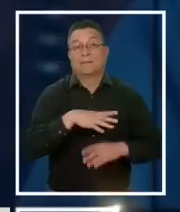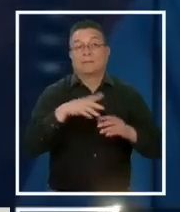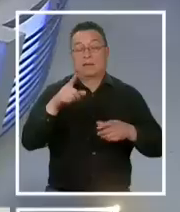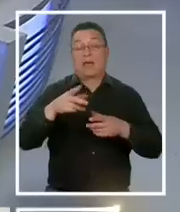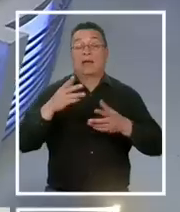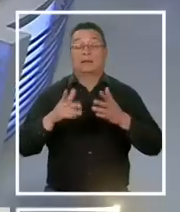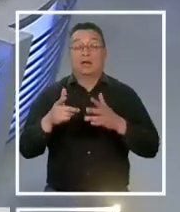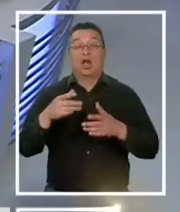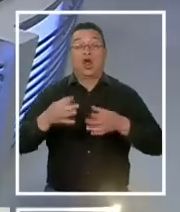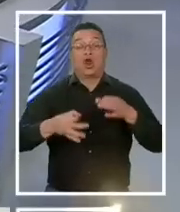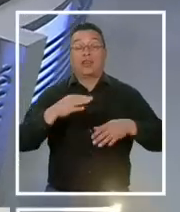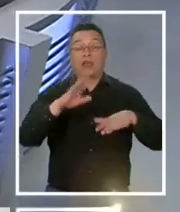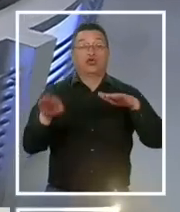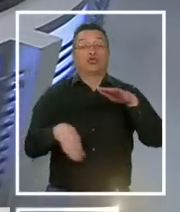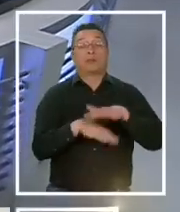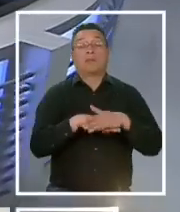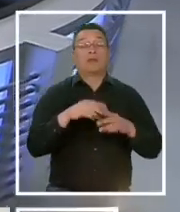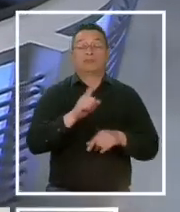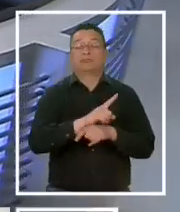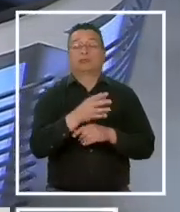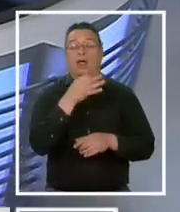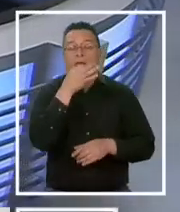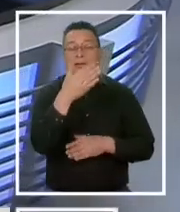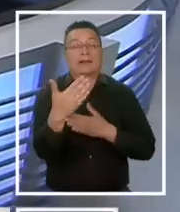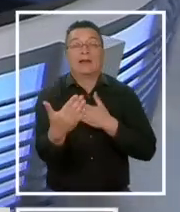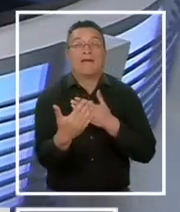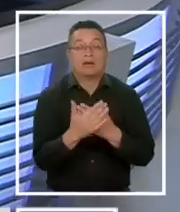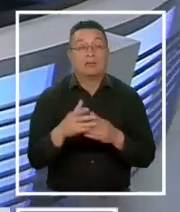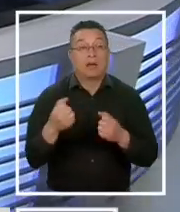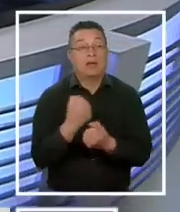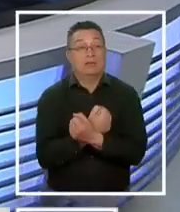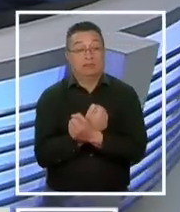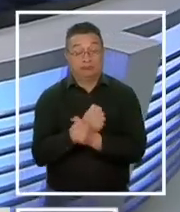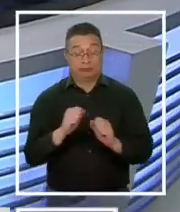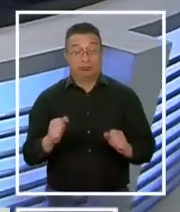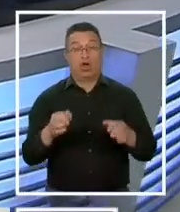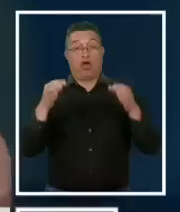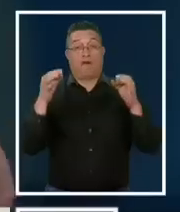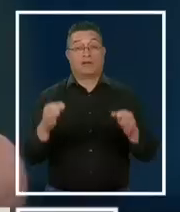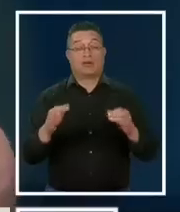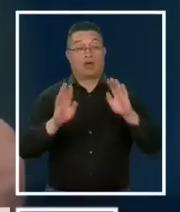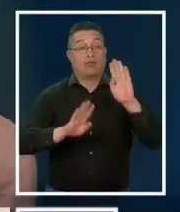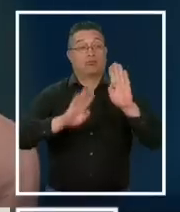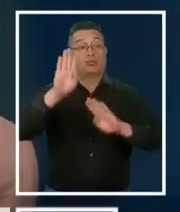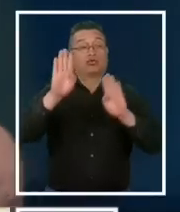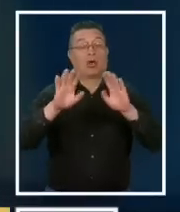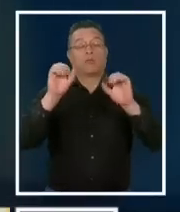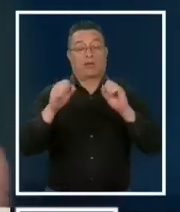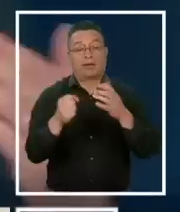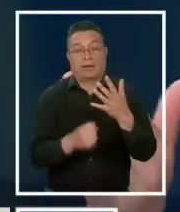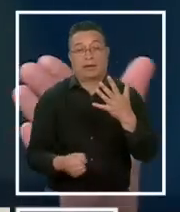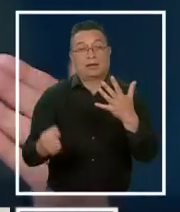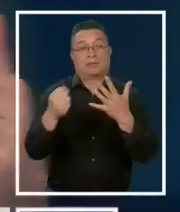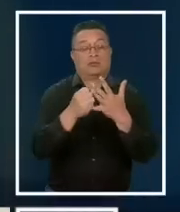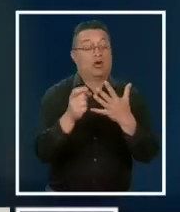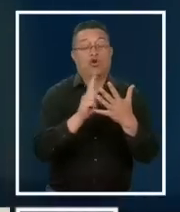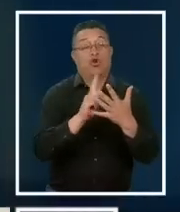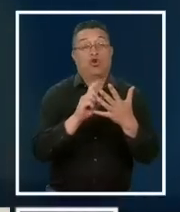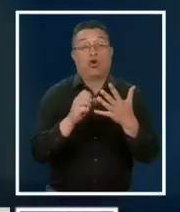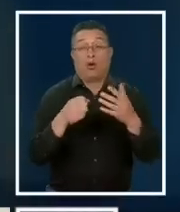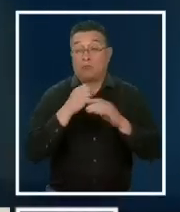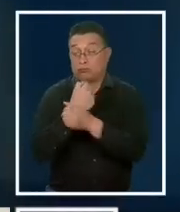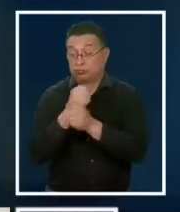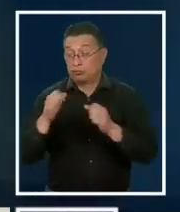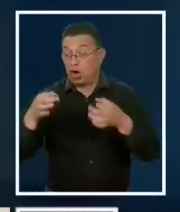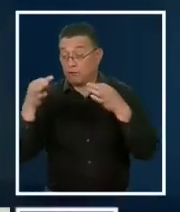la Corte Suprema a decir que qué es lo que sigue del proceso Entonces cuando se renuncia oficialmente a la postulaciones cuando se puede reemplazar si no no se puede digamos